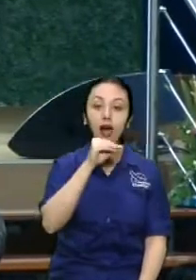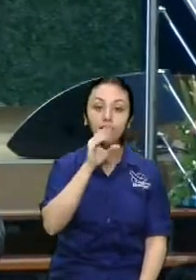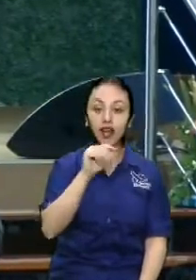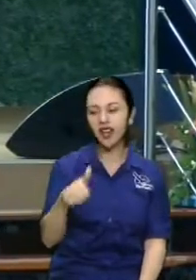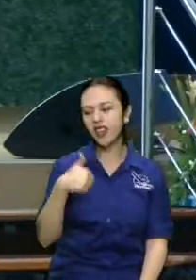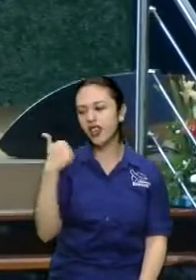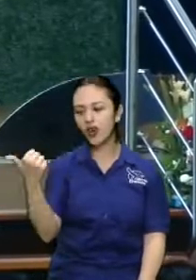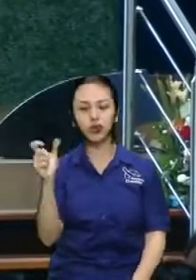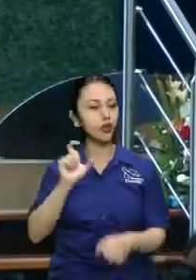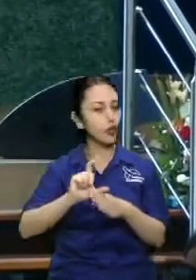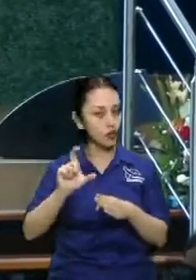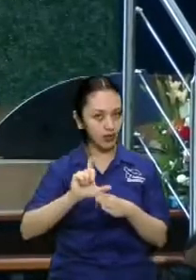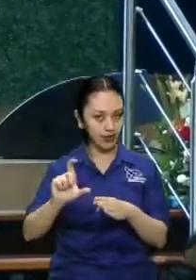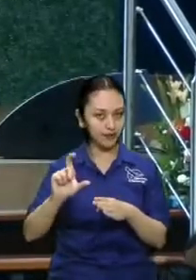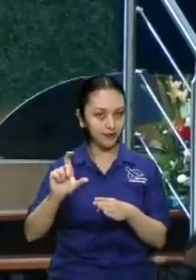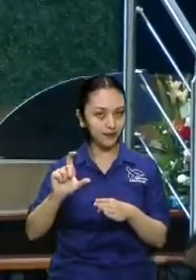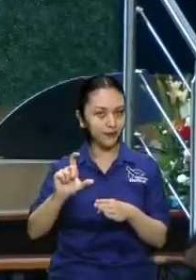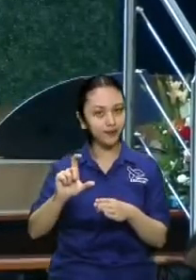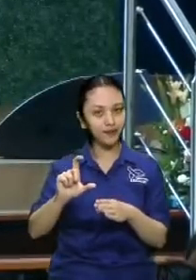Aleluya.